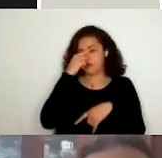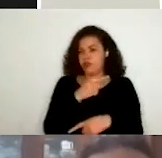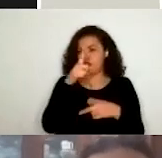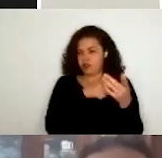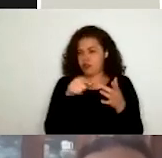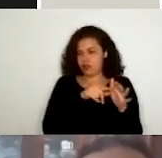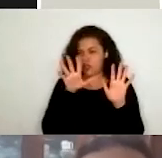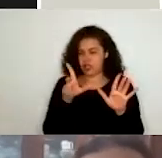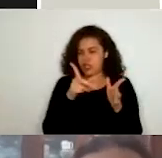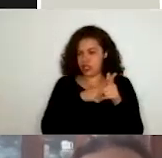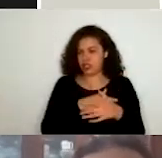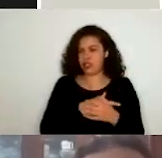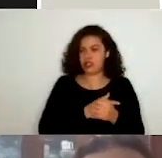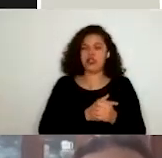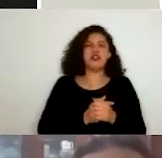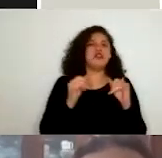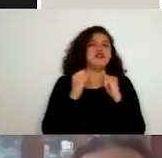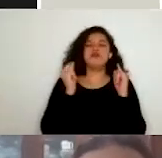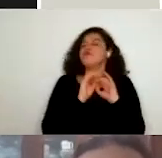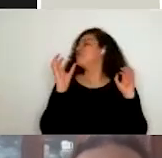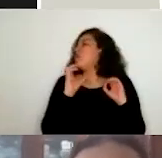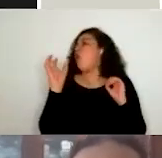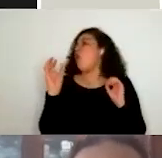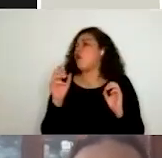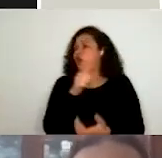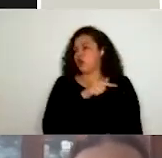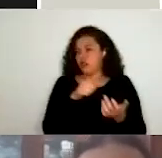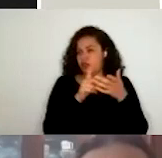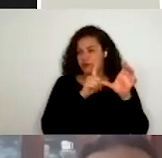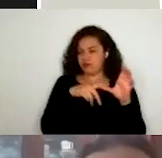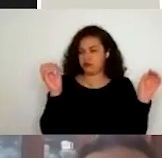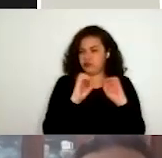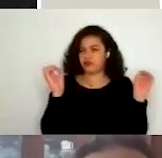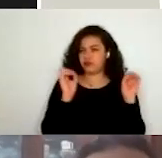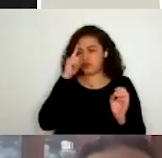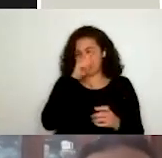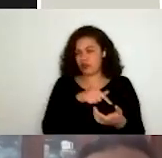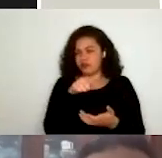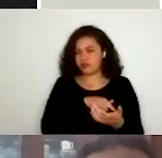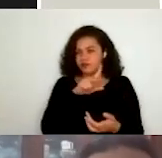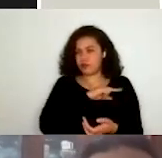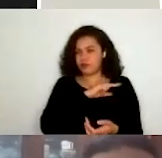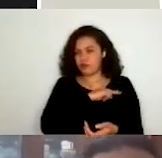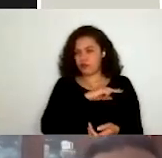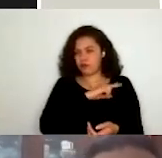dependencia, institución o entidad perteneciente a los sectores público, privado y social.